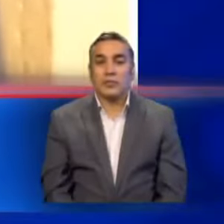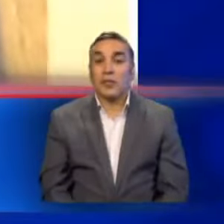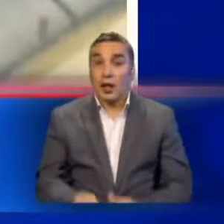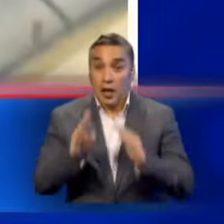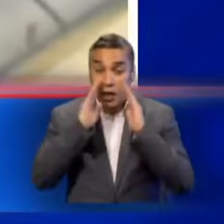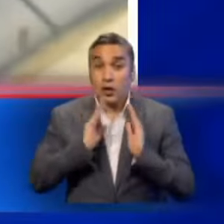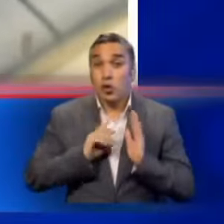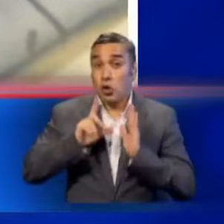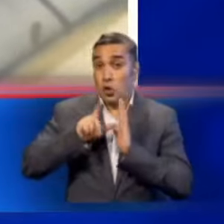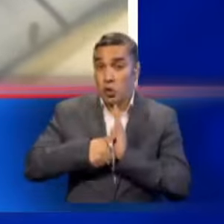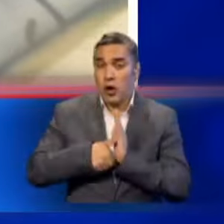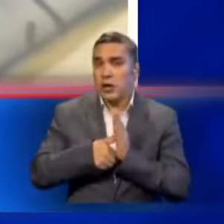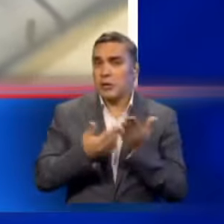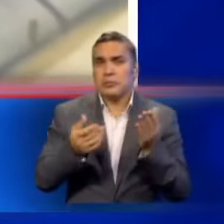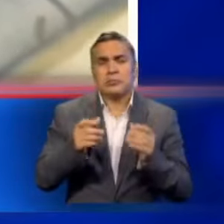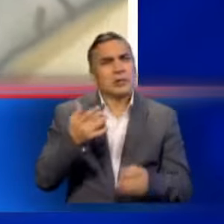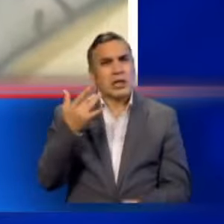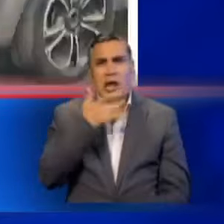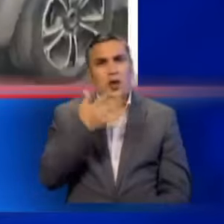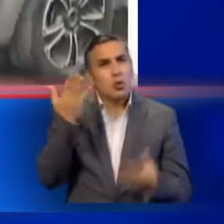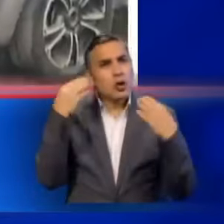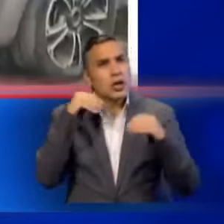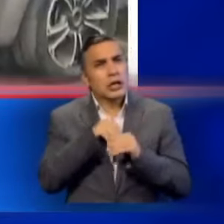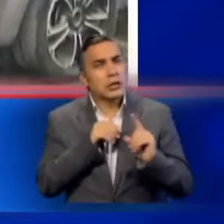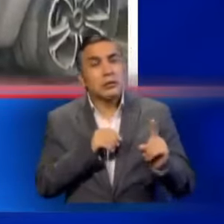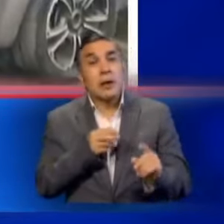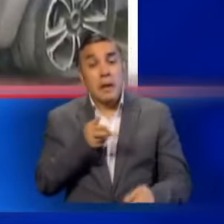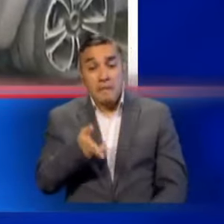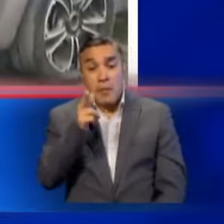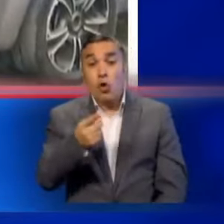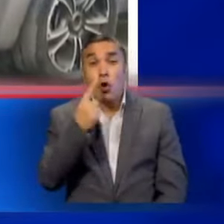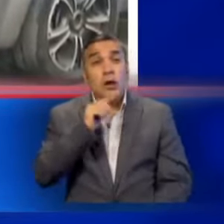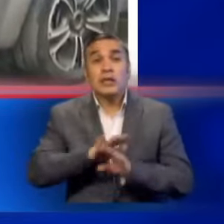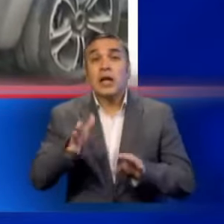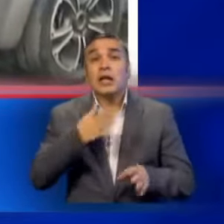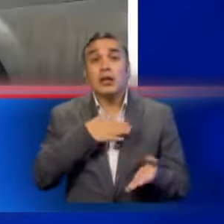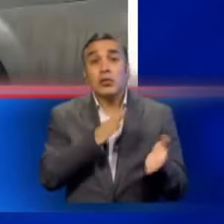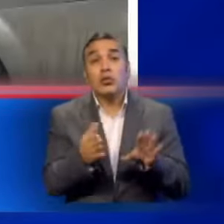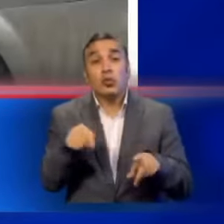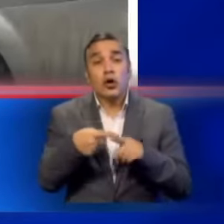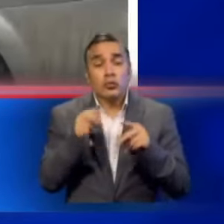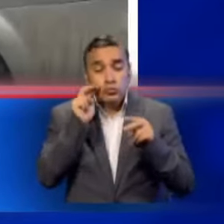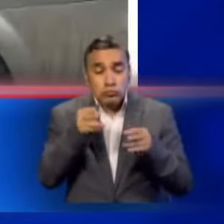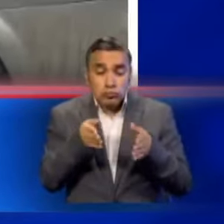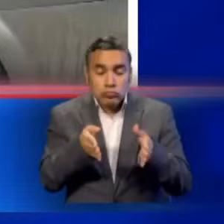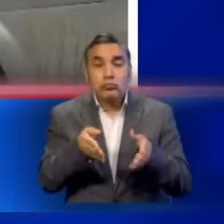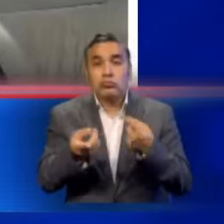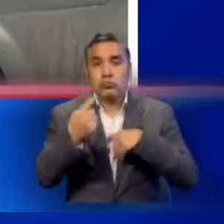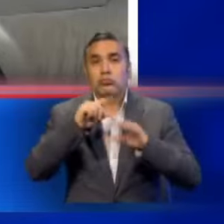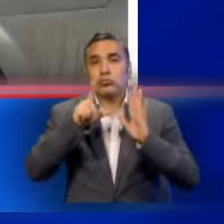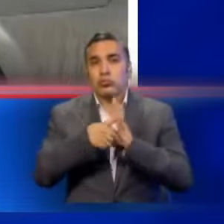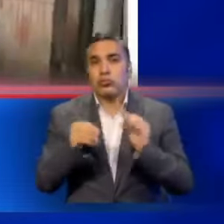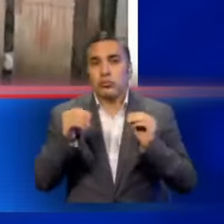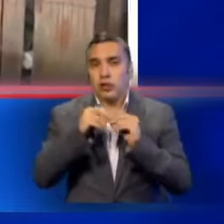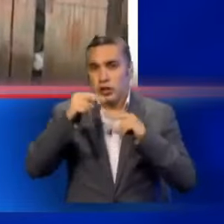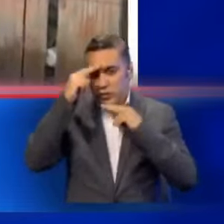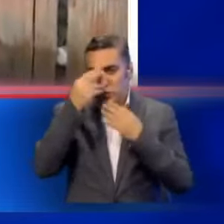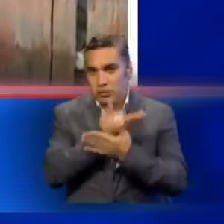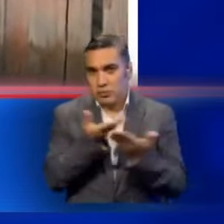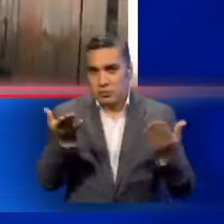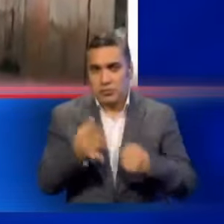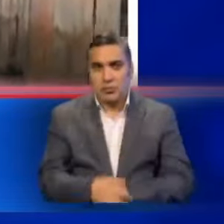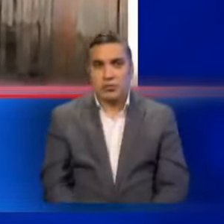Atención, en pocos minutos, insólito caso en Guayaquil. Balearon a un muerto durante su velatorio. Ya volvemos con más en la segunda emisión